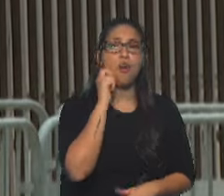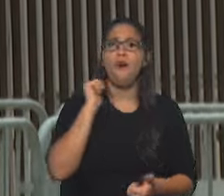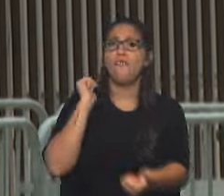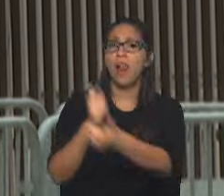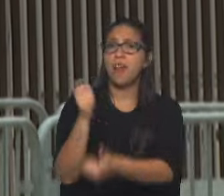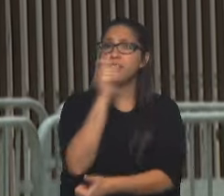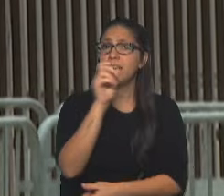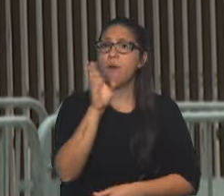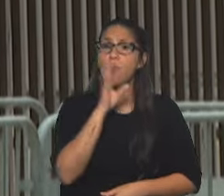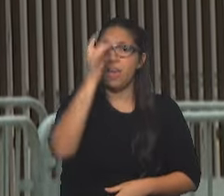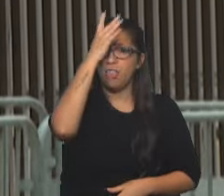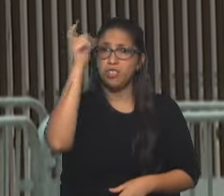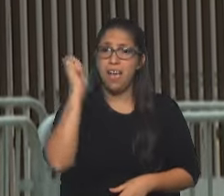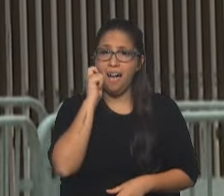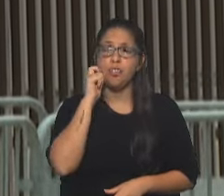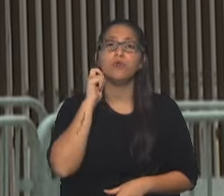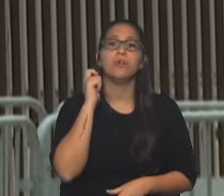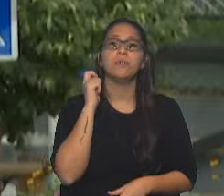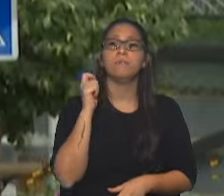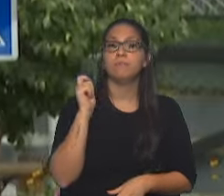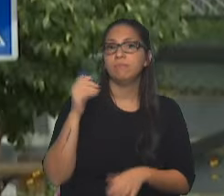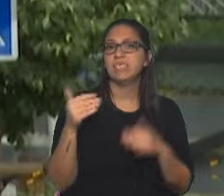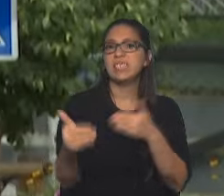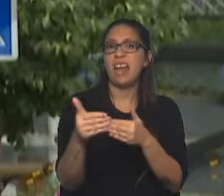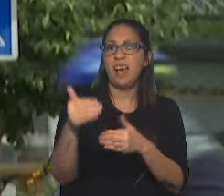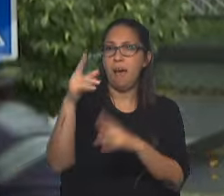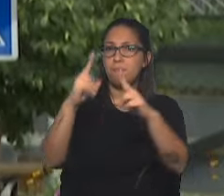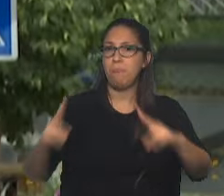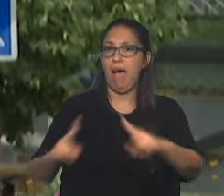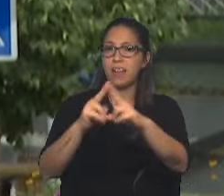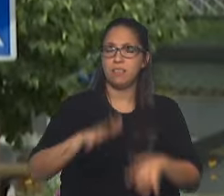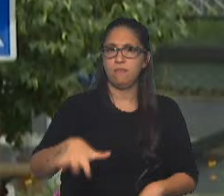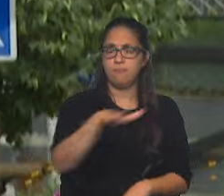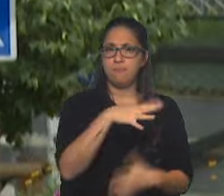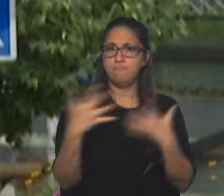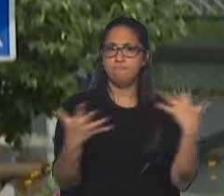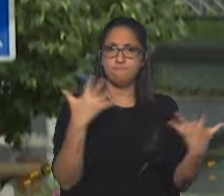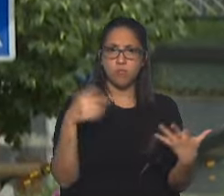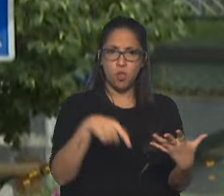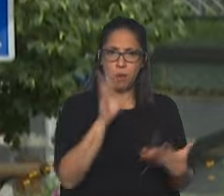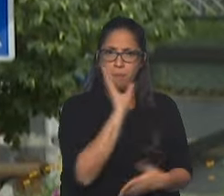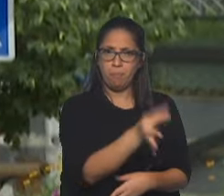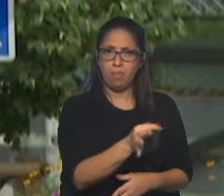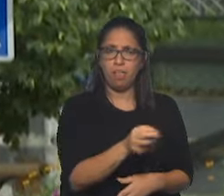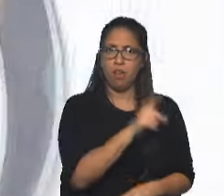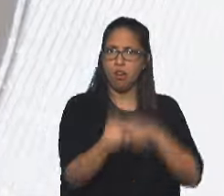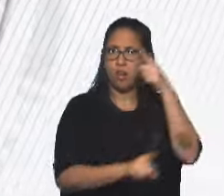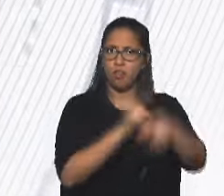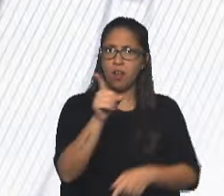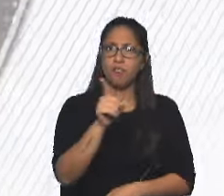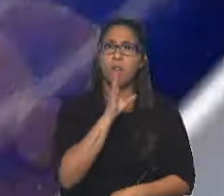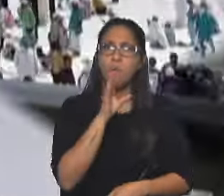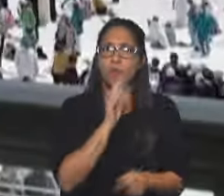chica judía de 12 años cerca de París, en un contexto de preocupación por un creciente antisemitismo.